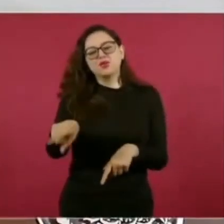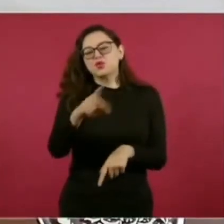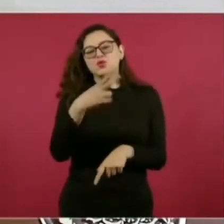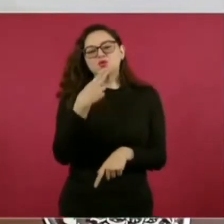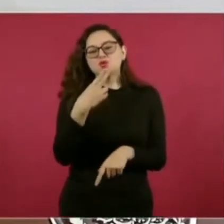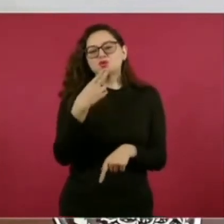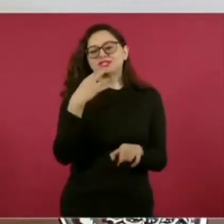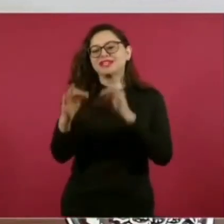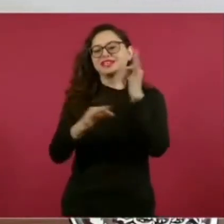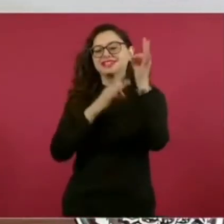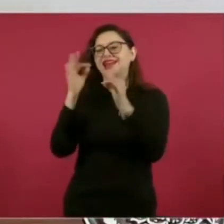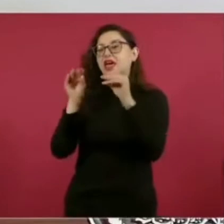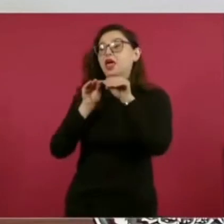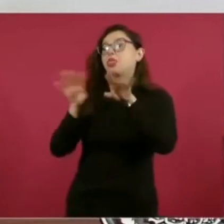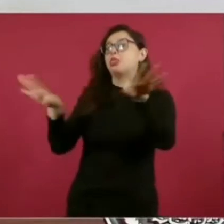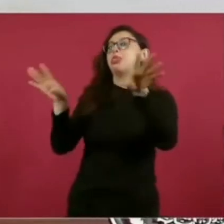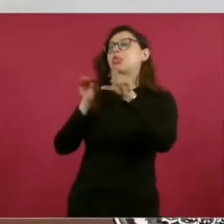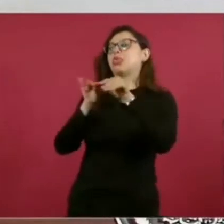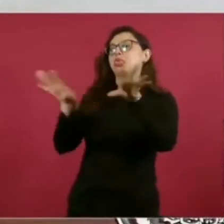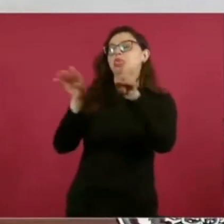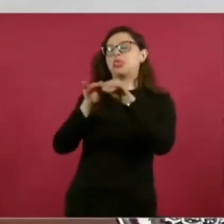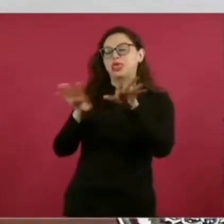Le hicieron una entrevista